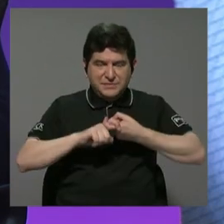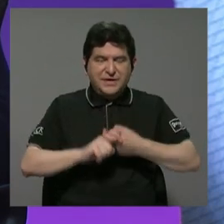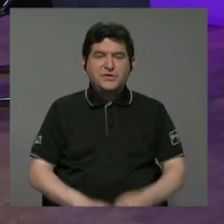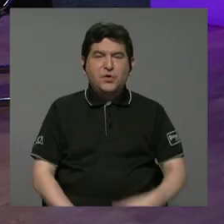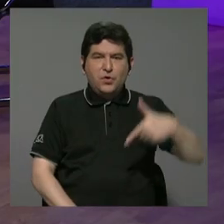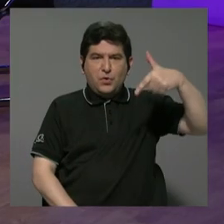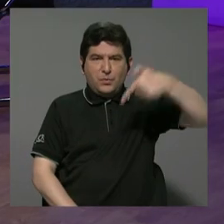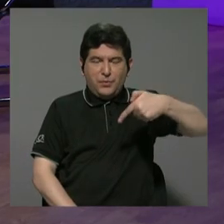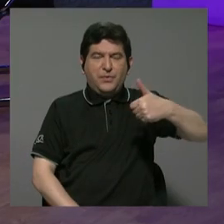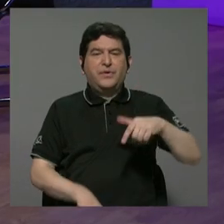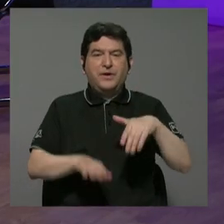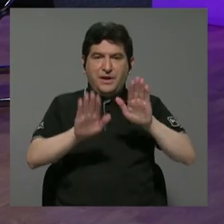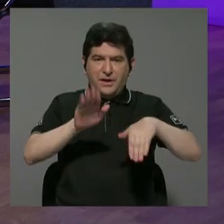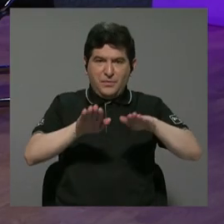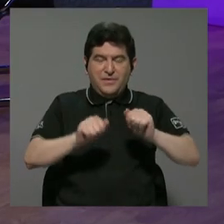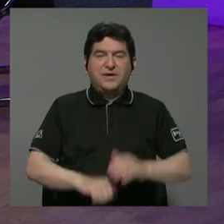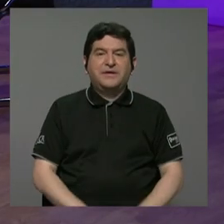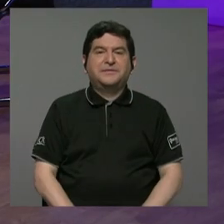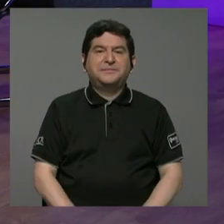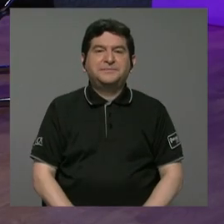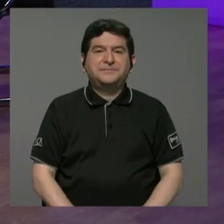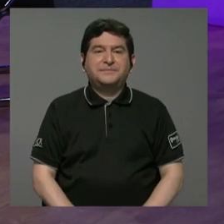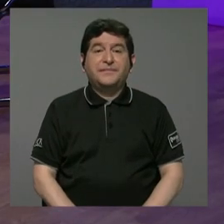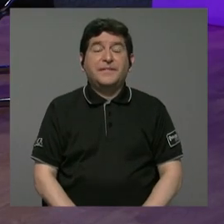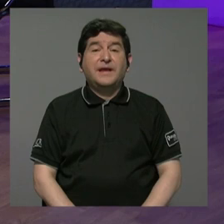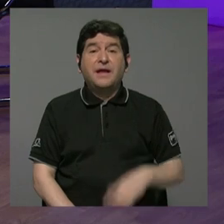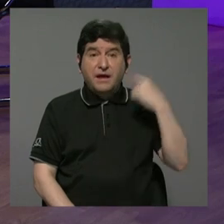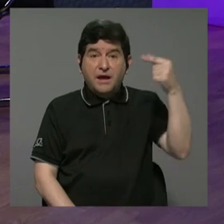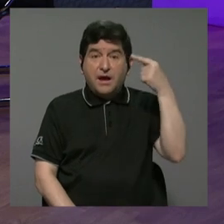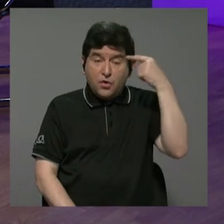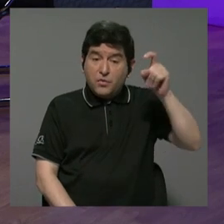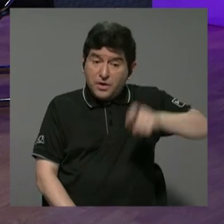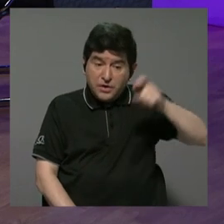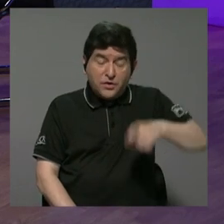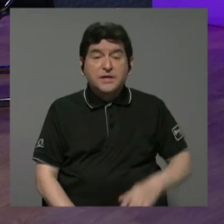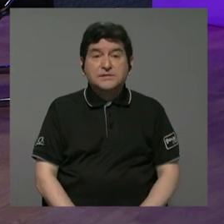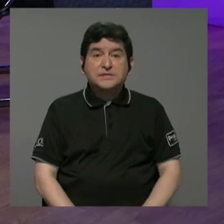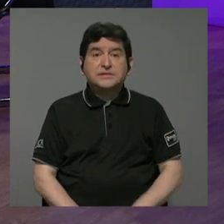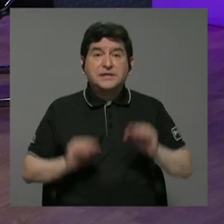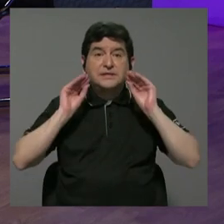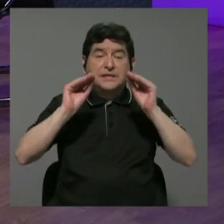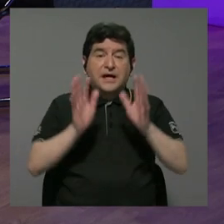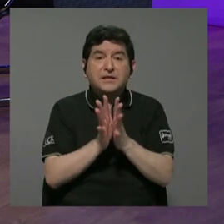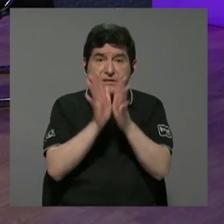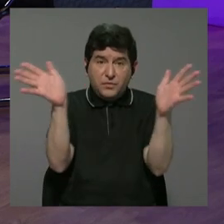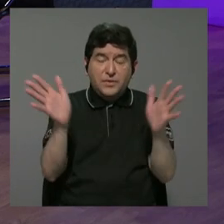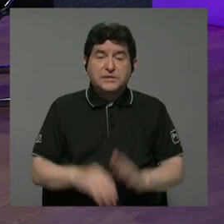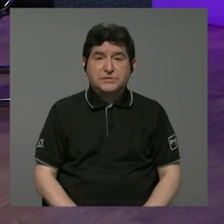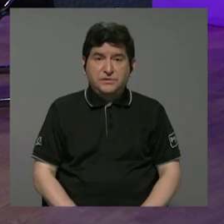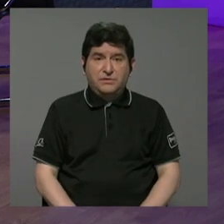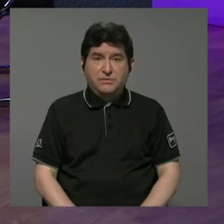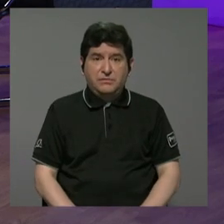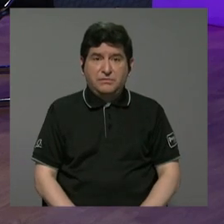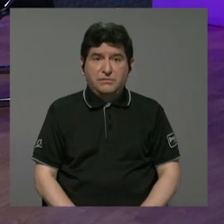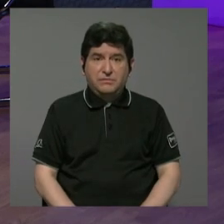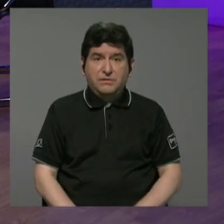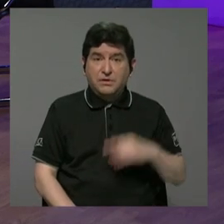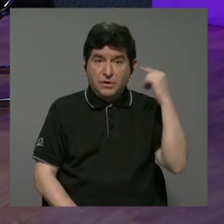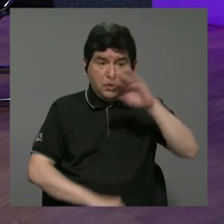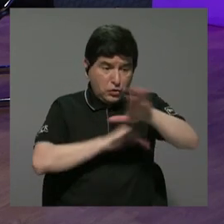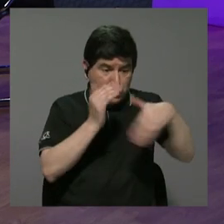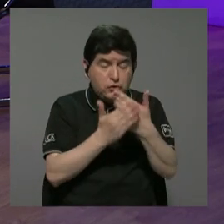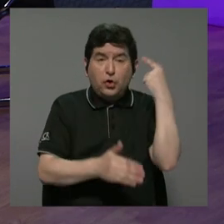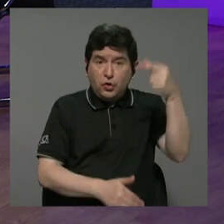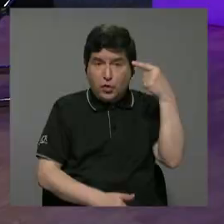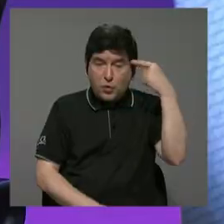cualquier gobierno necesita... De la educación pública, sí, sí. O sea, el país necesita de la educación pública. Y tal